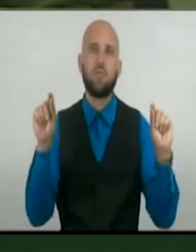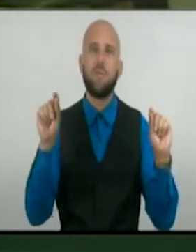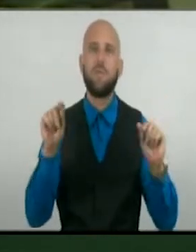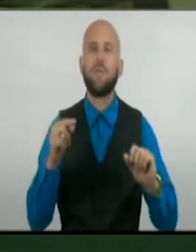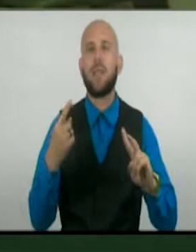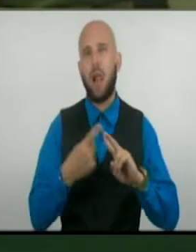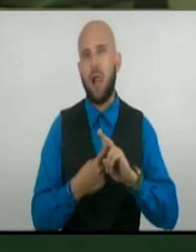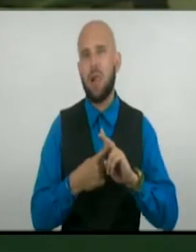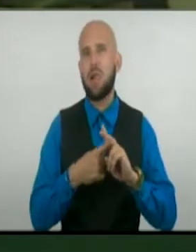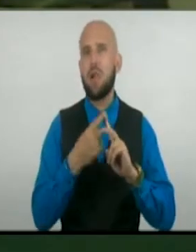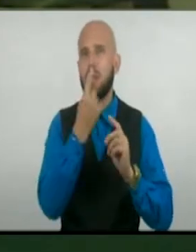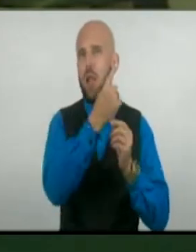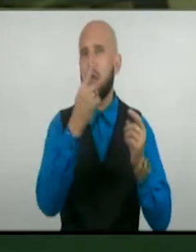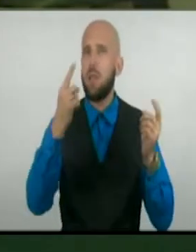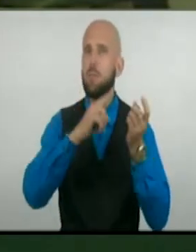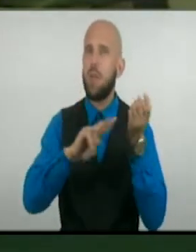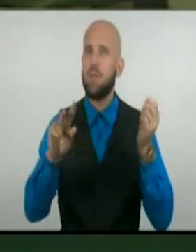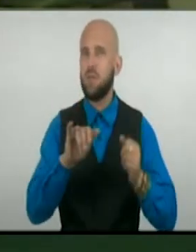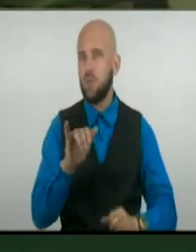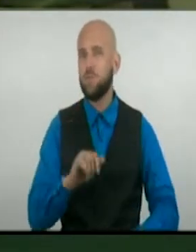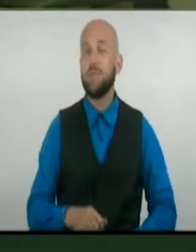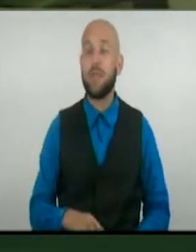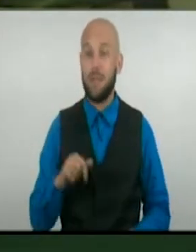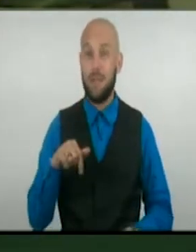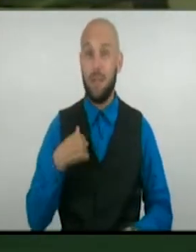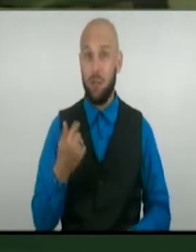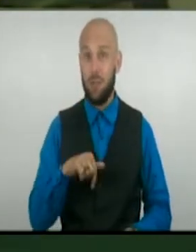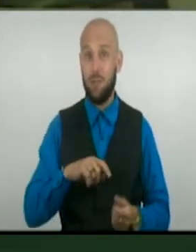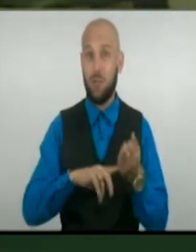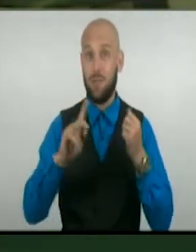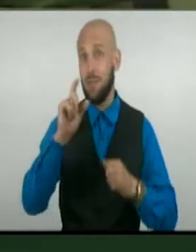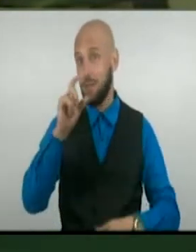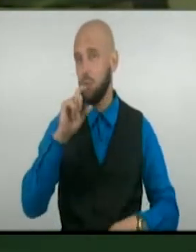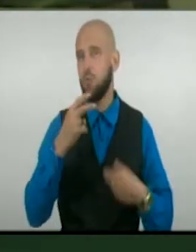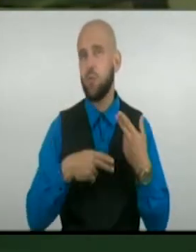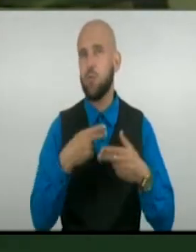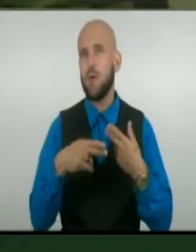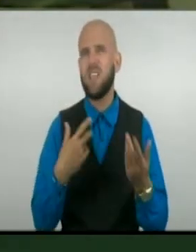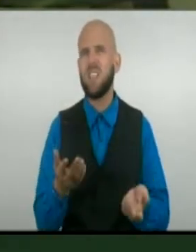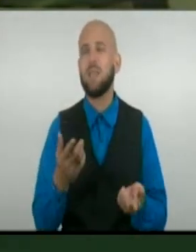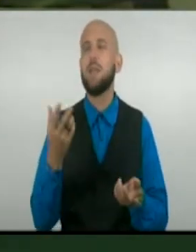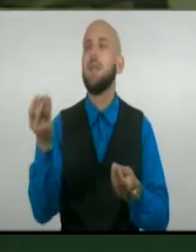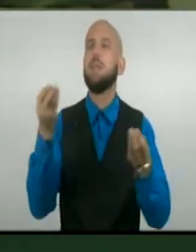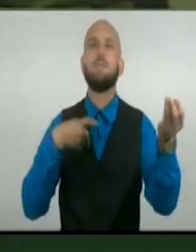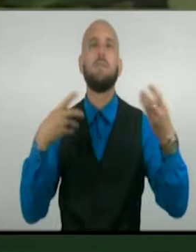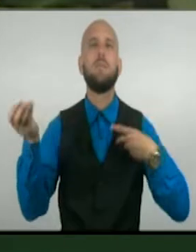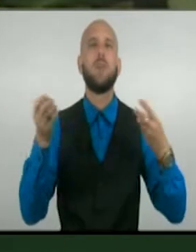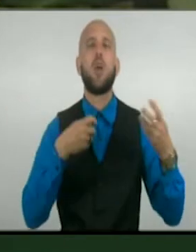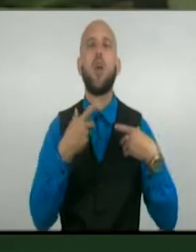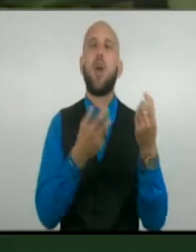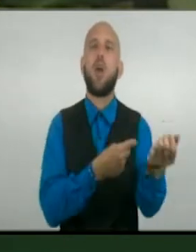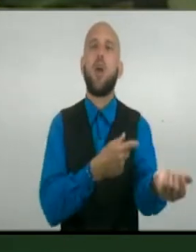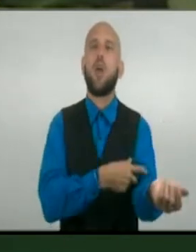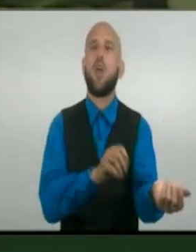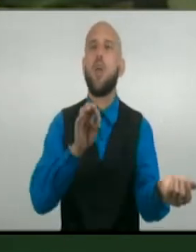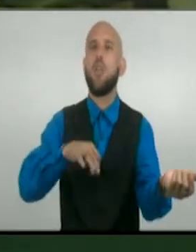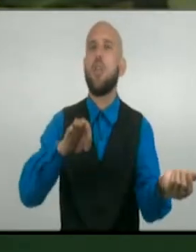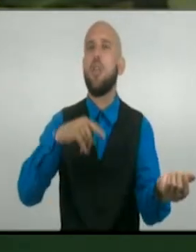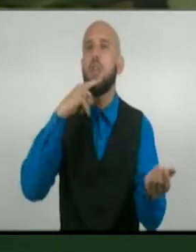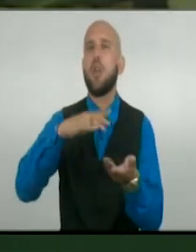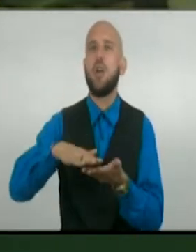país la misión de nuestro programa es la obtención de sangre de donaciones de sangre de forma